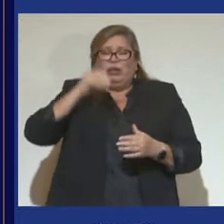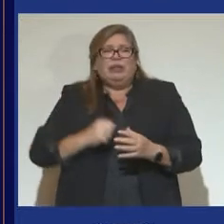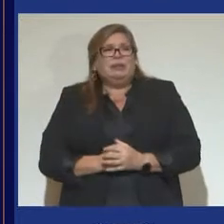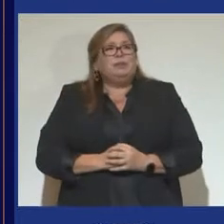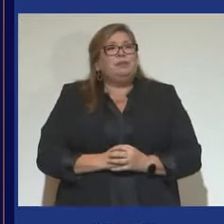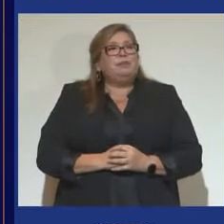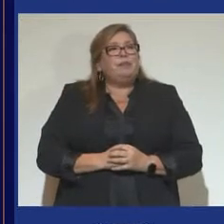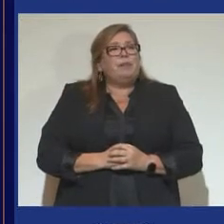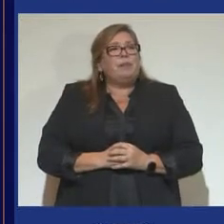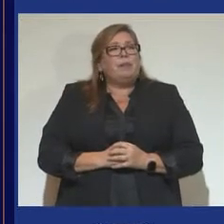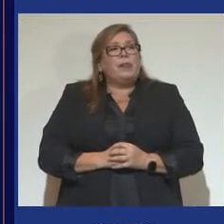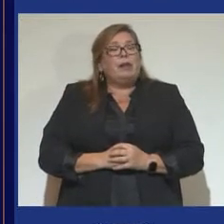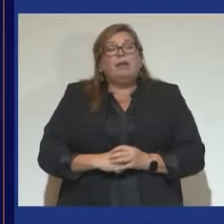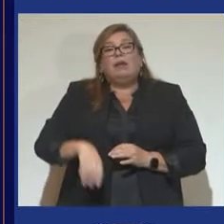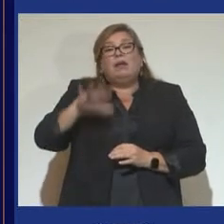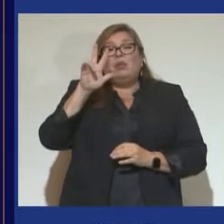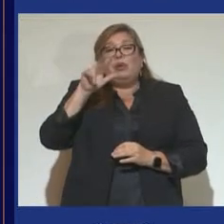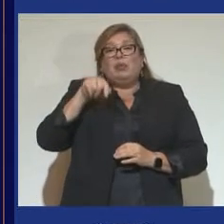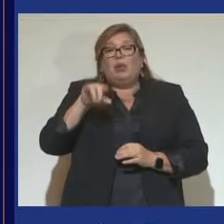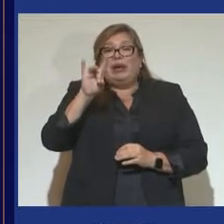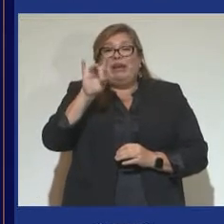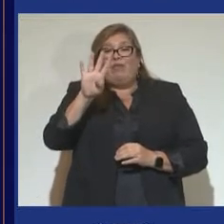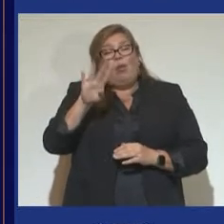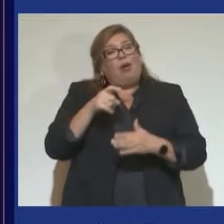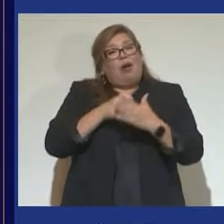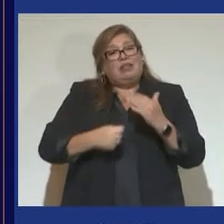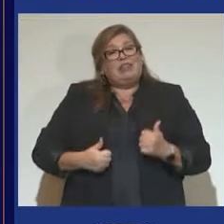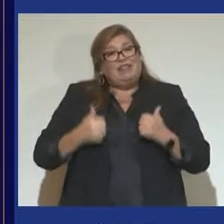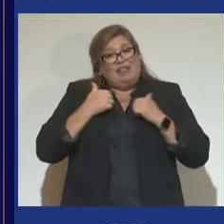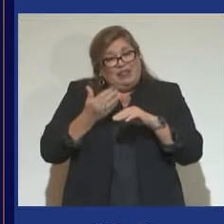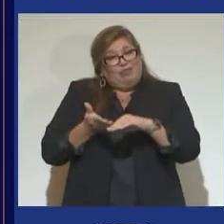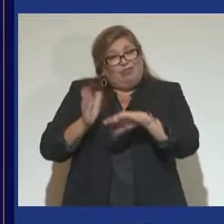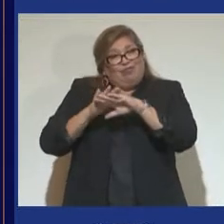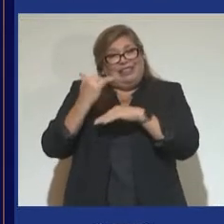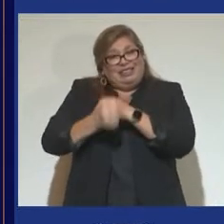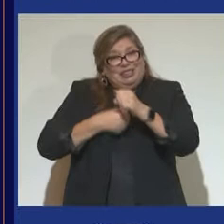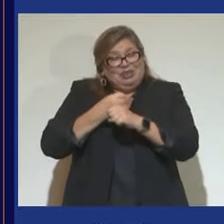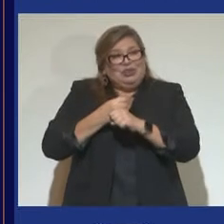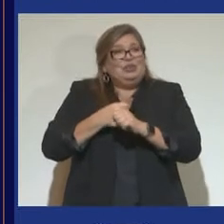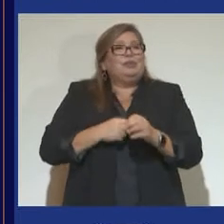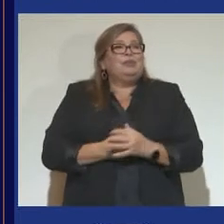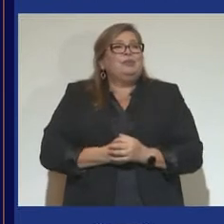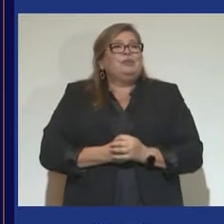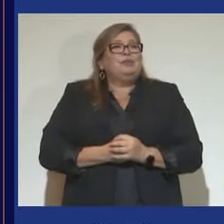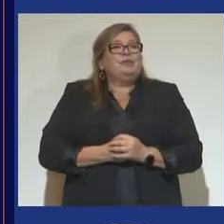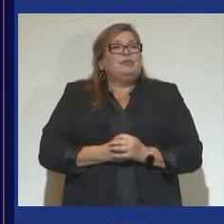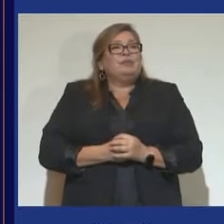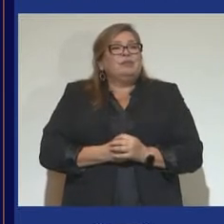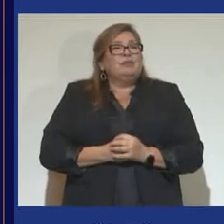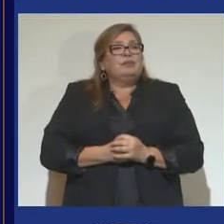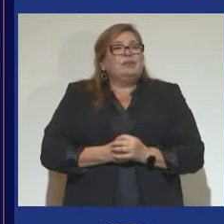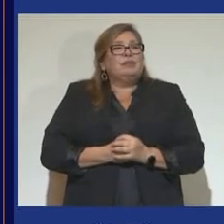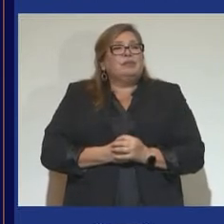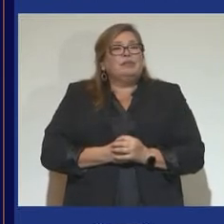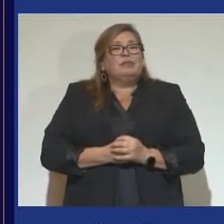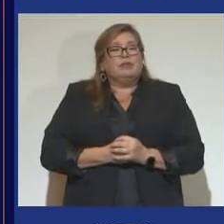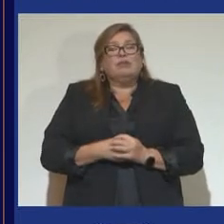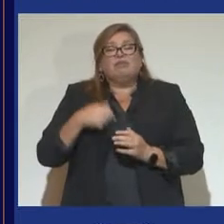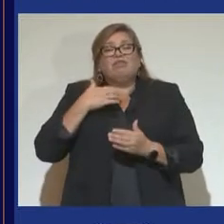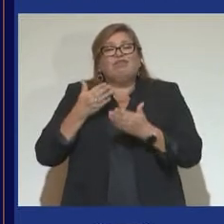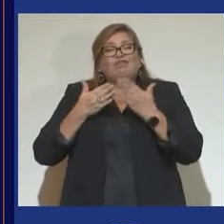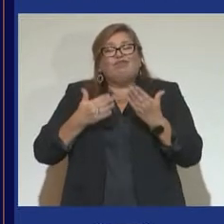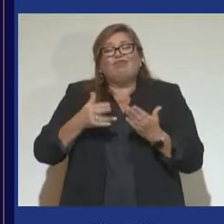modelo de estudio a distancia 3.8 por ciento que es un ajuste al costo de la vida